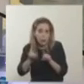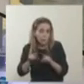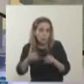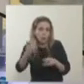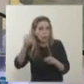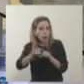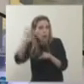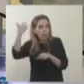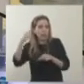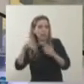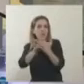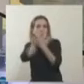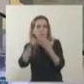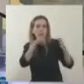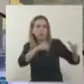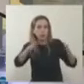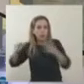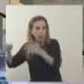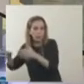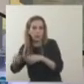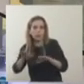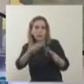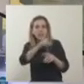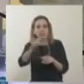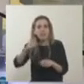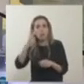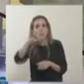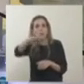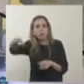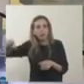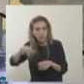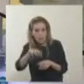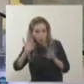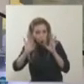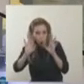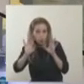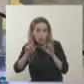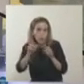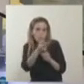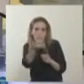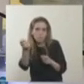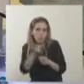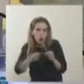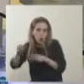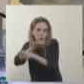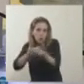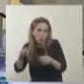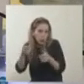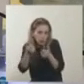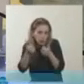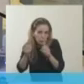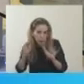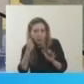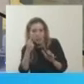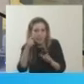casi 100 municipios y en una situación es de muy baja circulación en muchos de ellos con muchísima